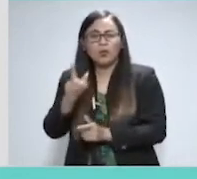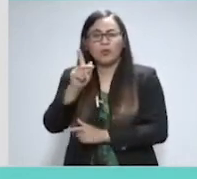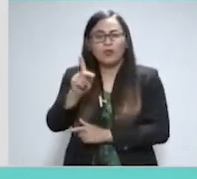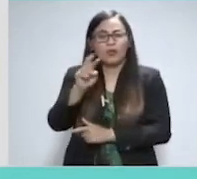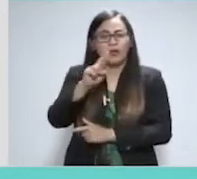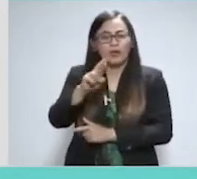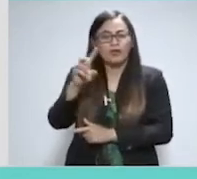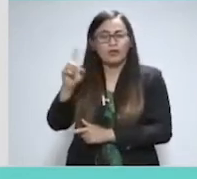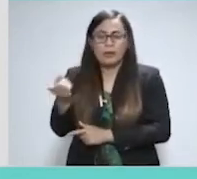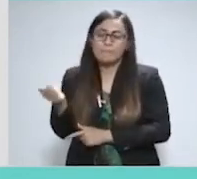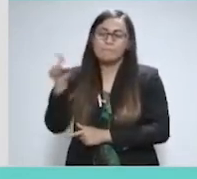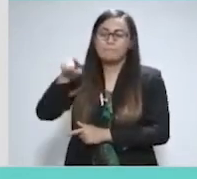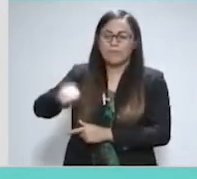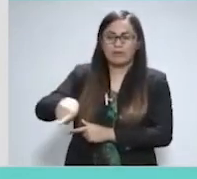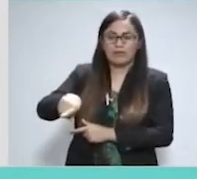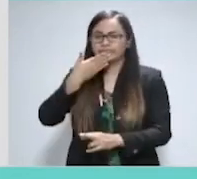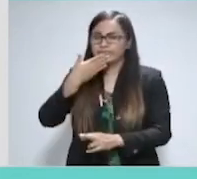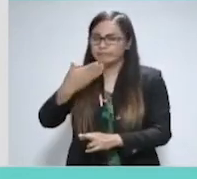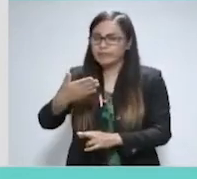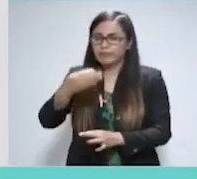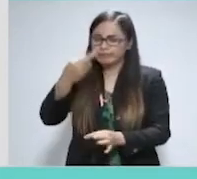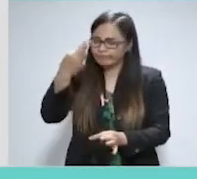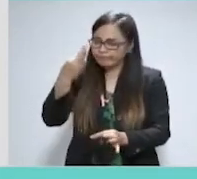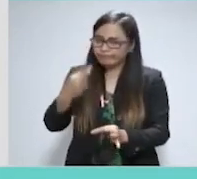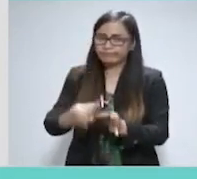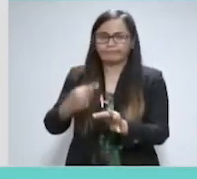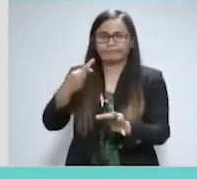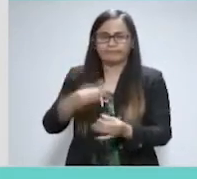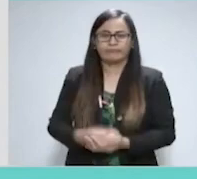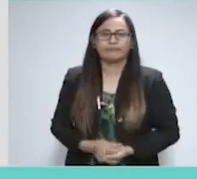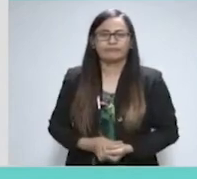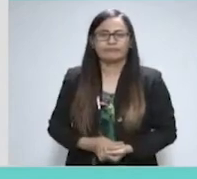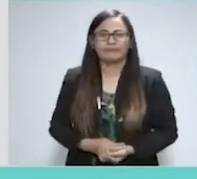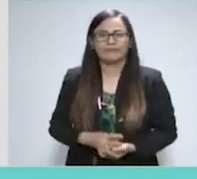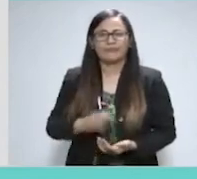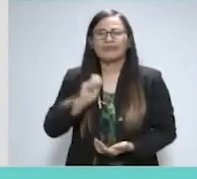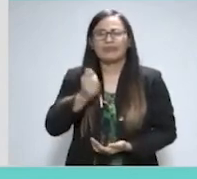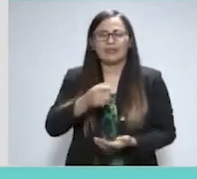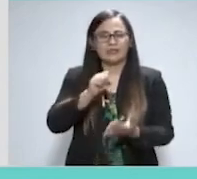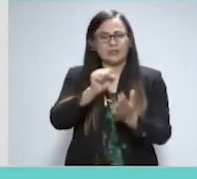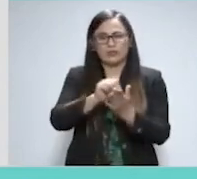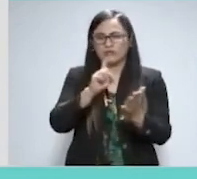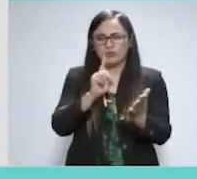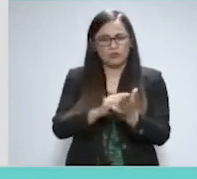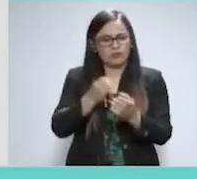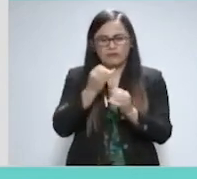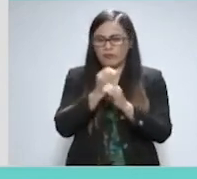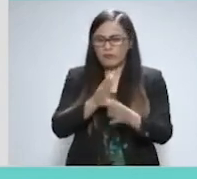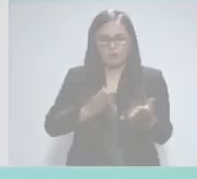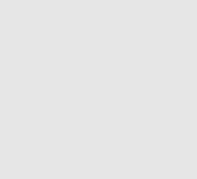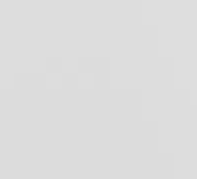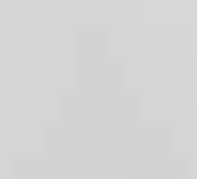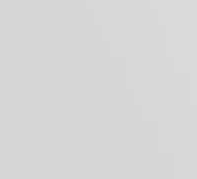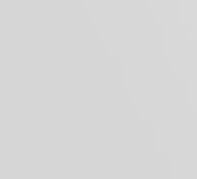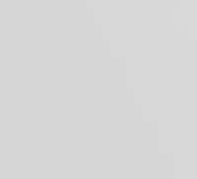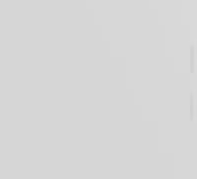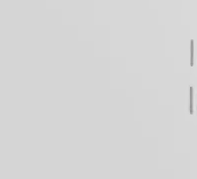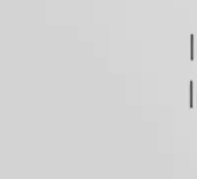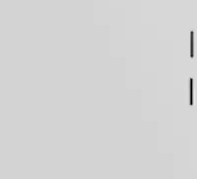Democrática que emita una respuesta que en derecho corresponde a la solicitud de acceso a la información, cumpliendo con lo siguiente.